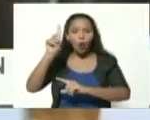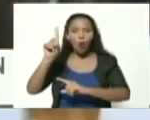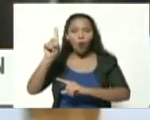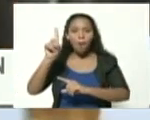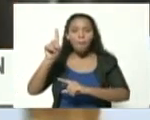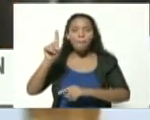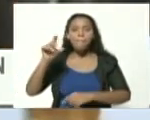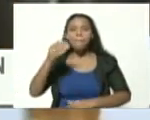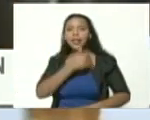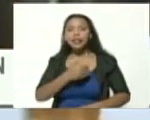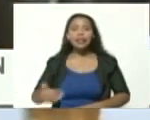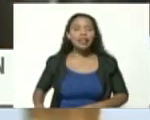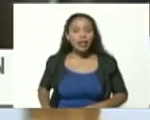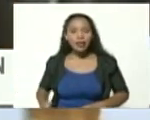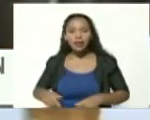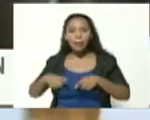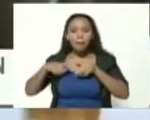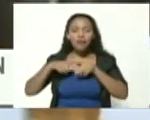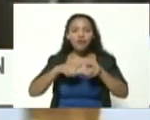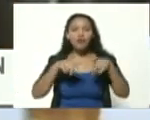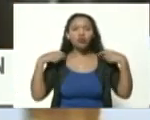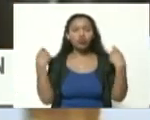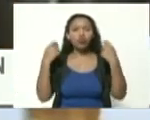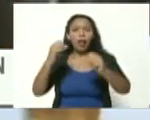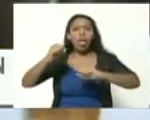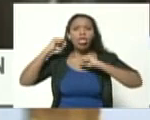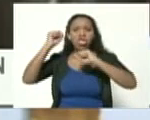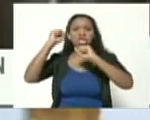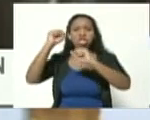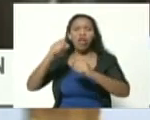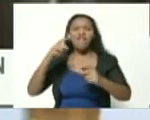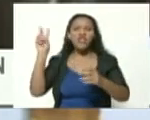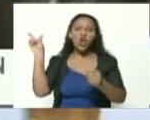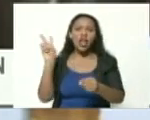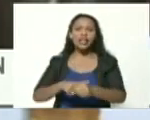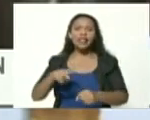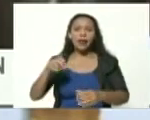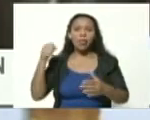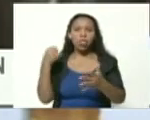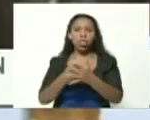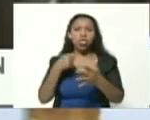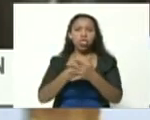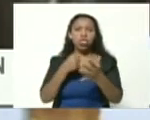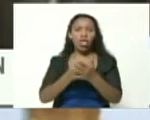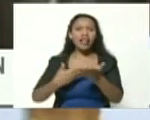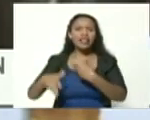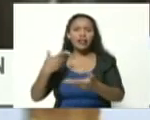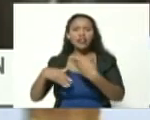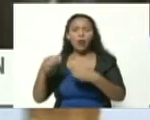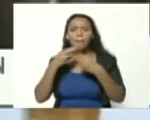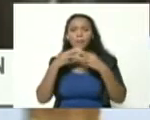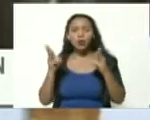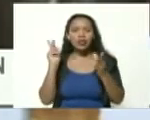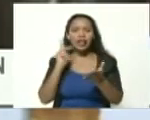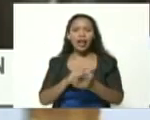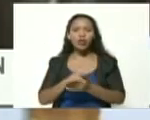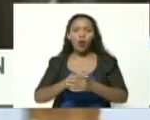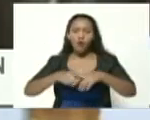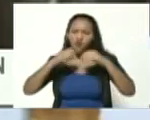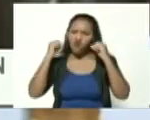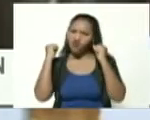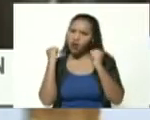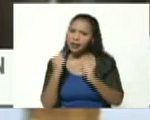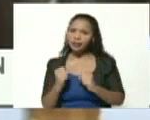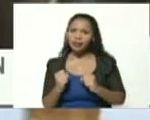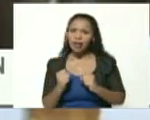paralelo, promoviendo además protestas violentas y sabotaje a servicios públicos, llegando al extremo